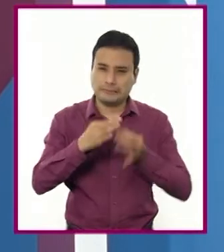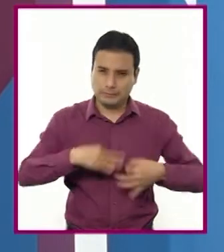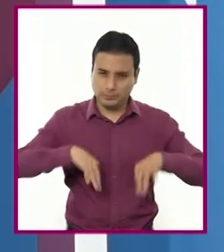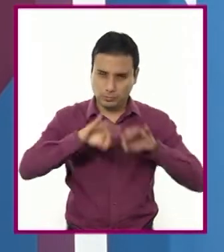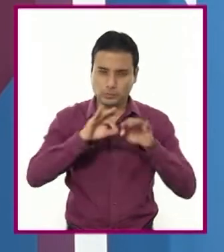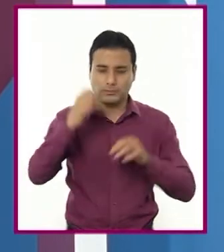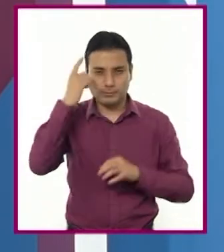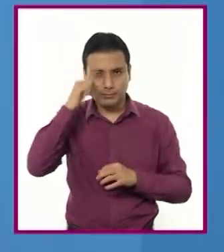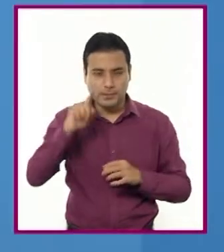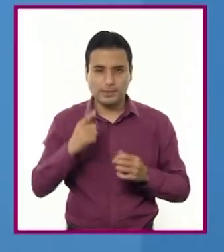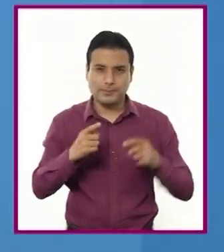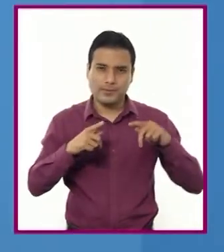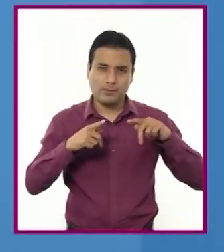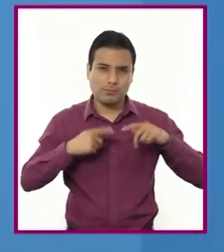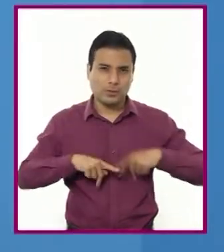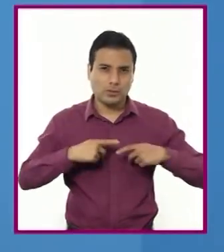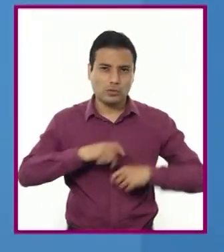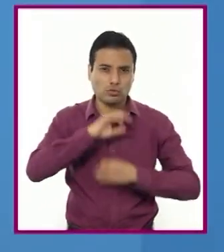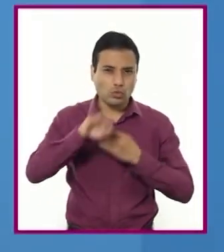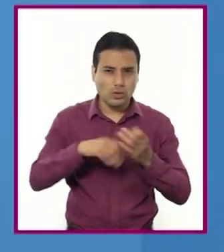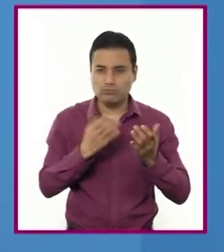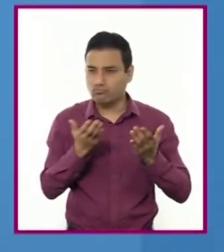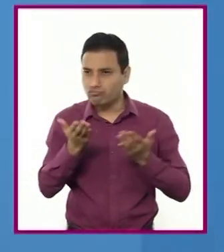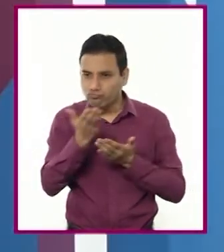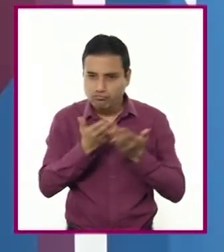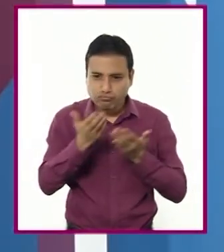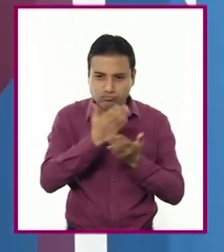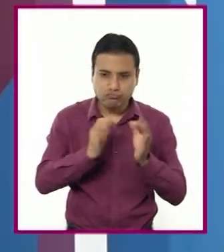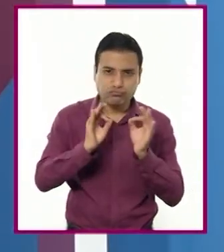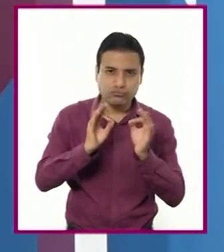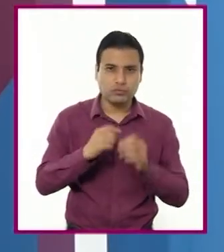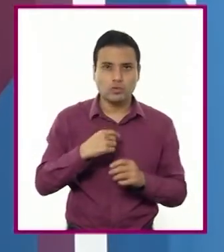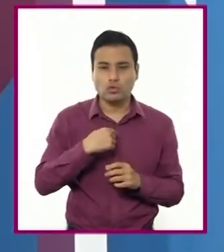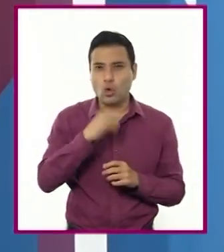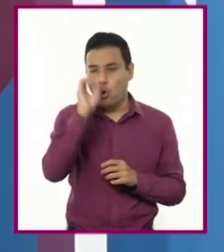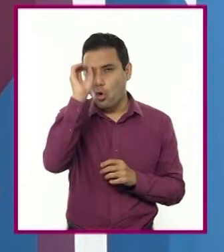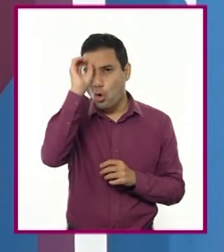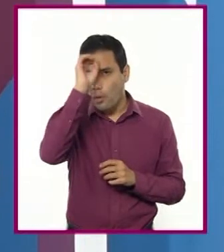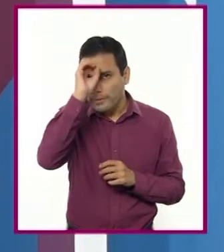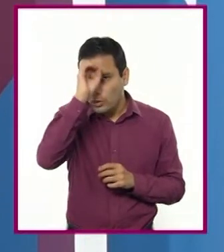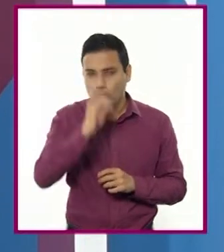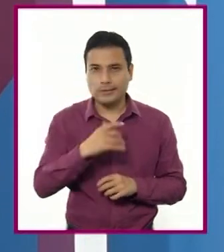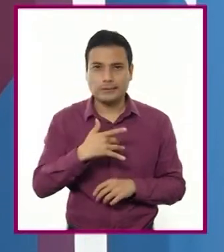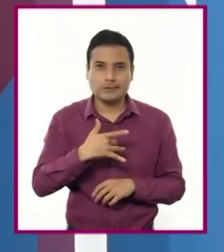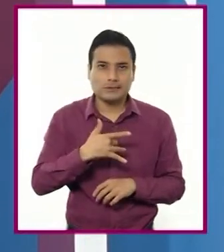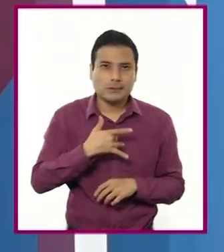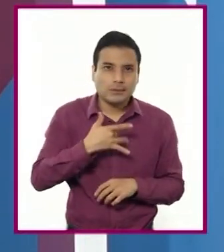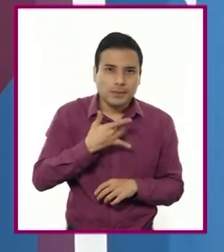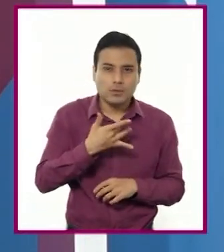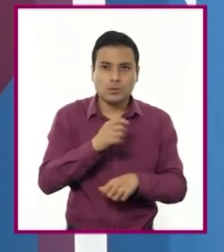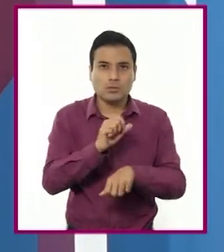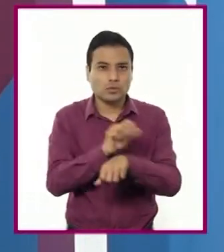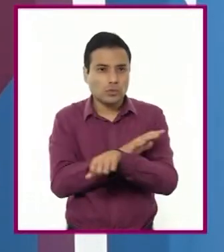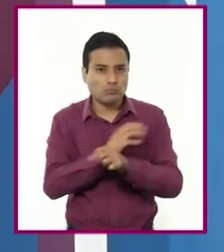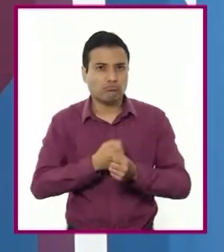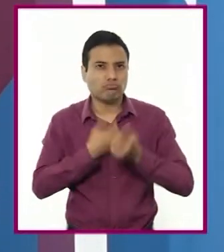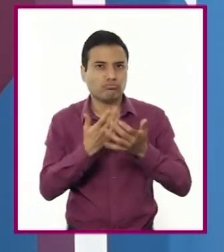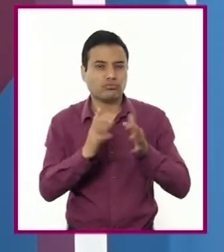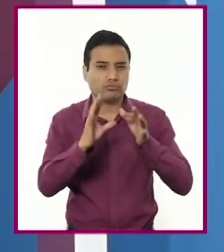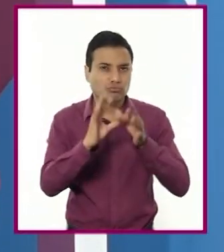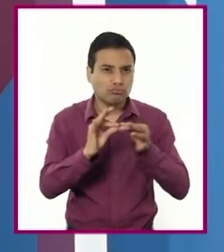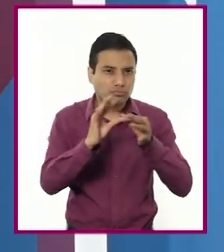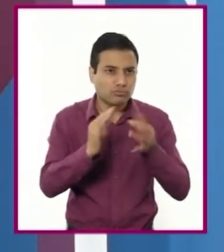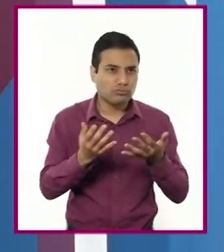capacidad colectiva e individual de pensar, manifestar sentimientos, interactuar con las y los demás, ganar